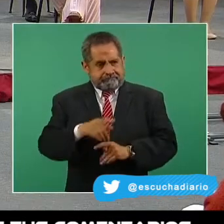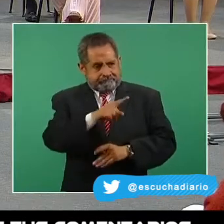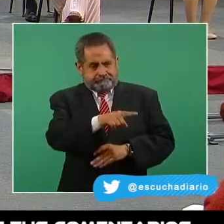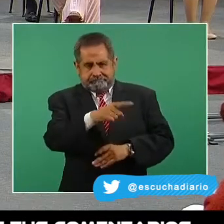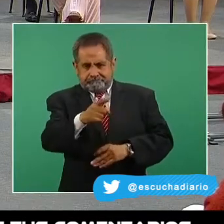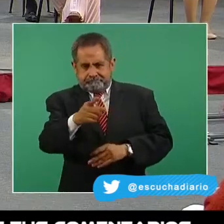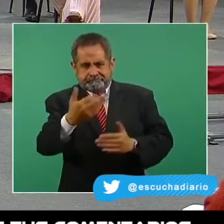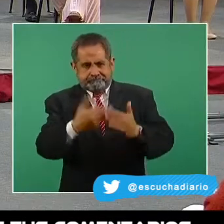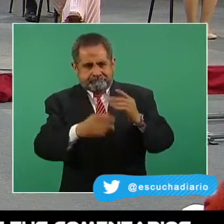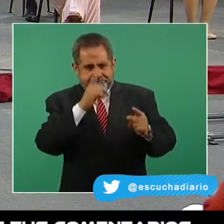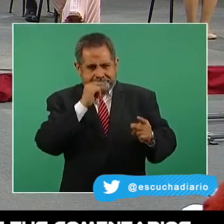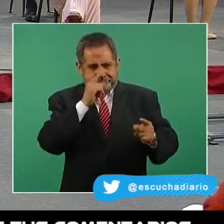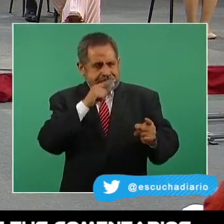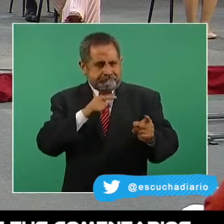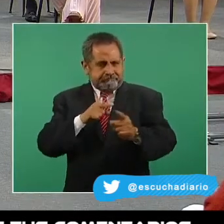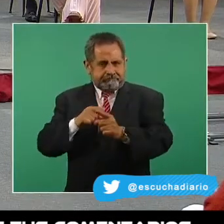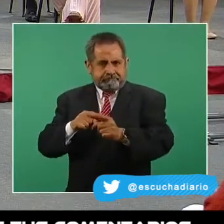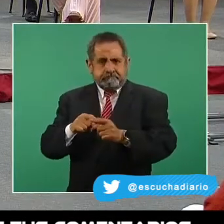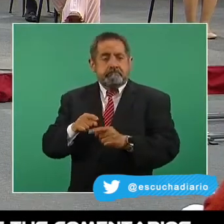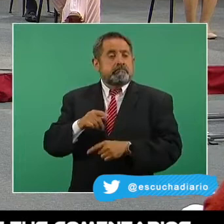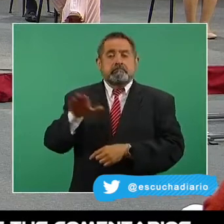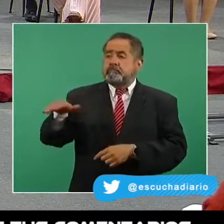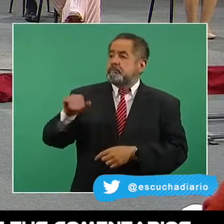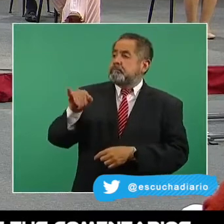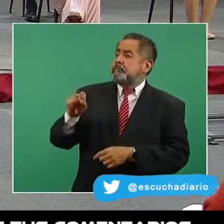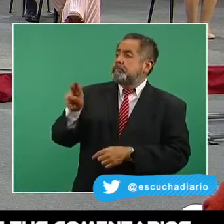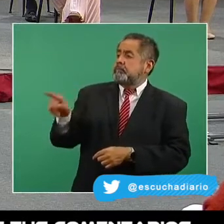que quedan, Jesús,